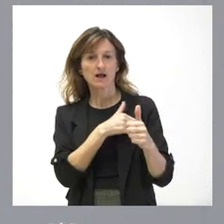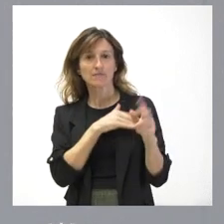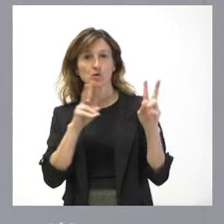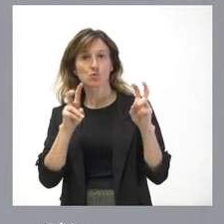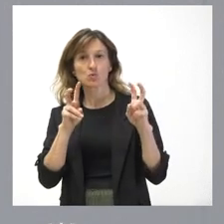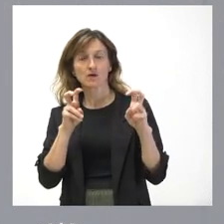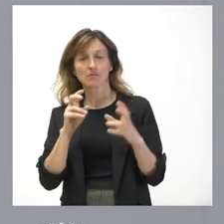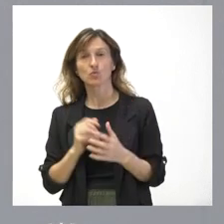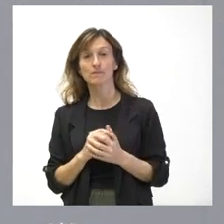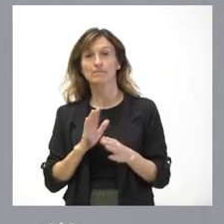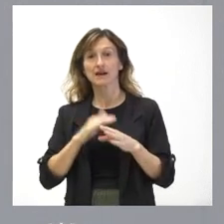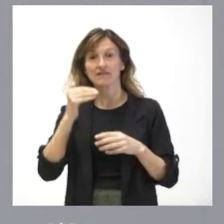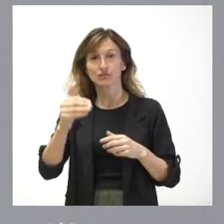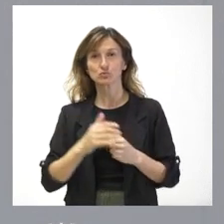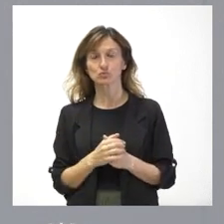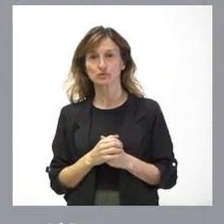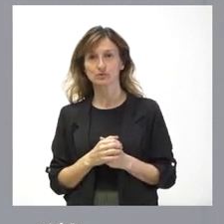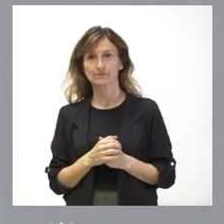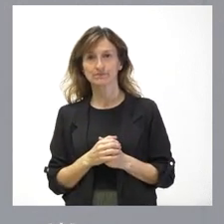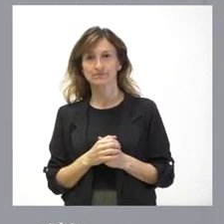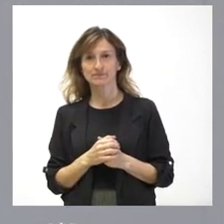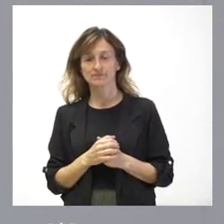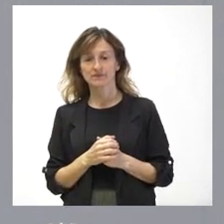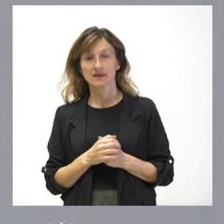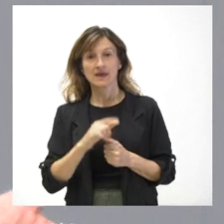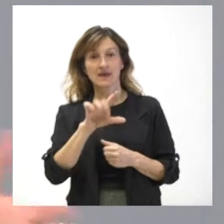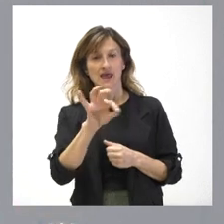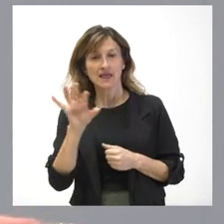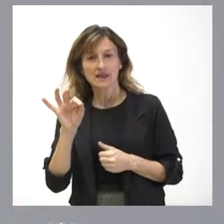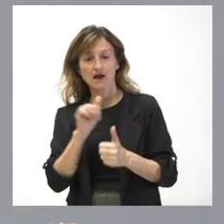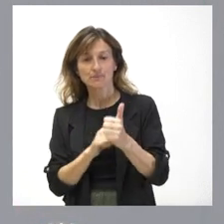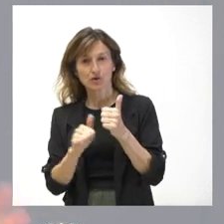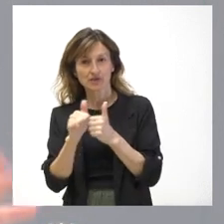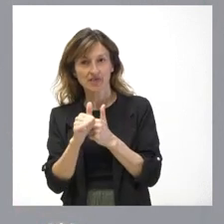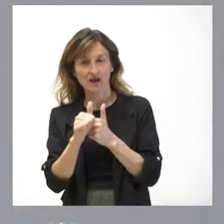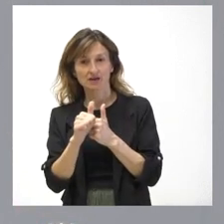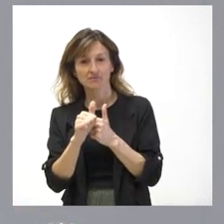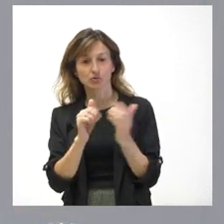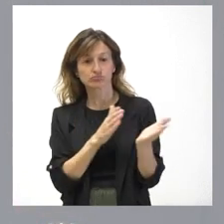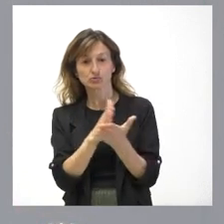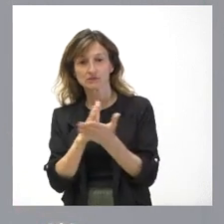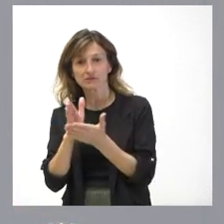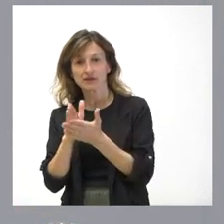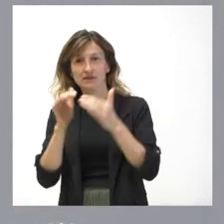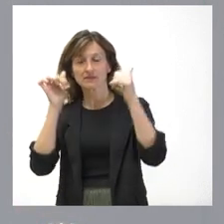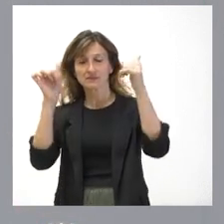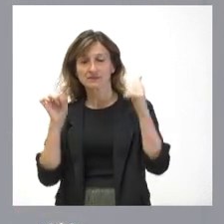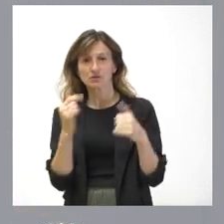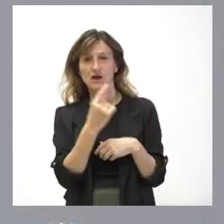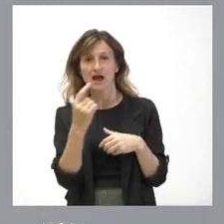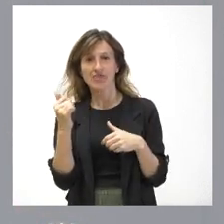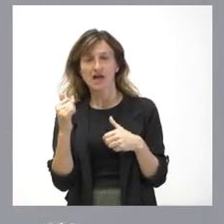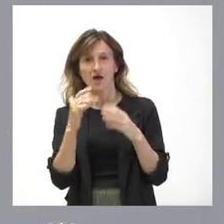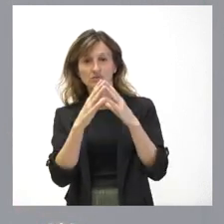de las previsiones de futuro elegirán y priorizarán priorizarán dentro de todas las posibilidades que tienen Cuáles son aquellos títulos que cada universidad